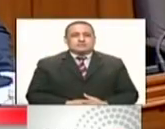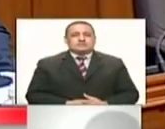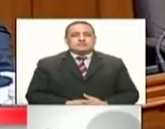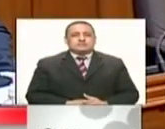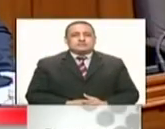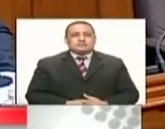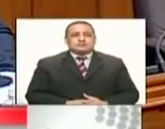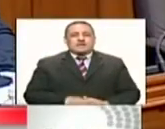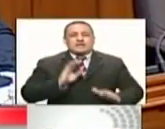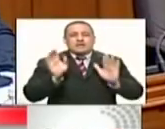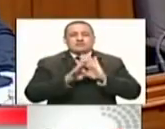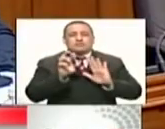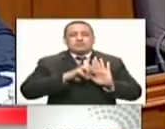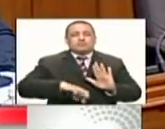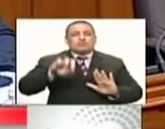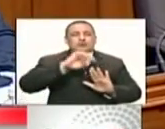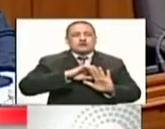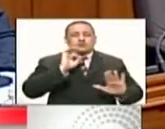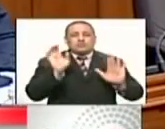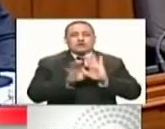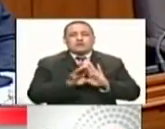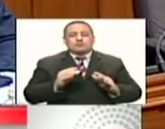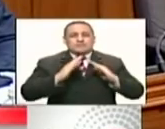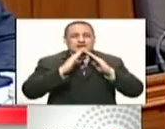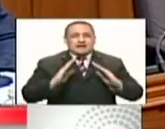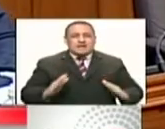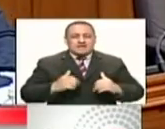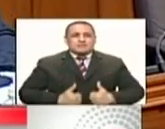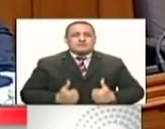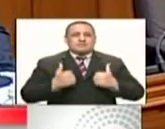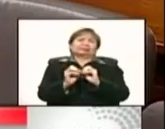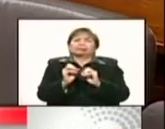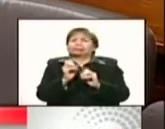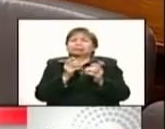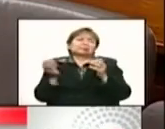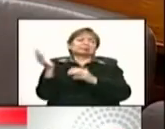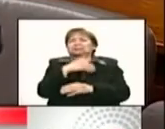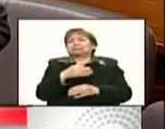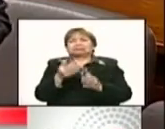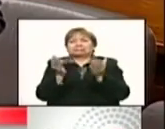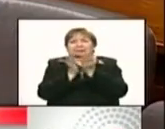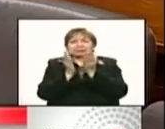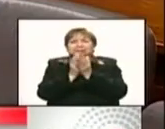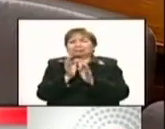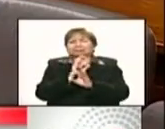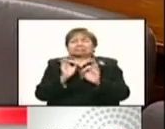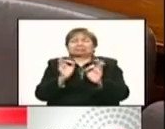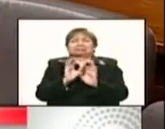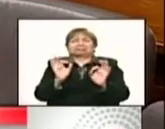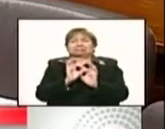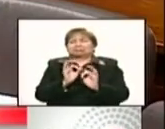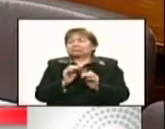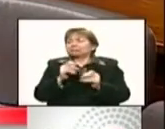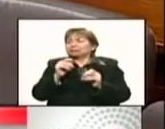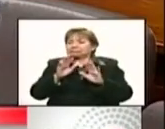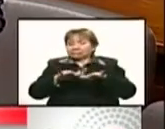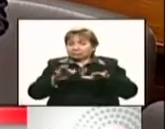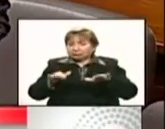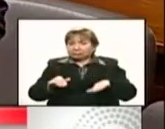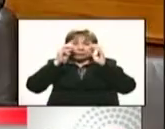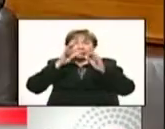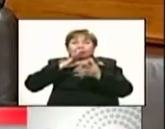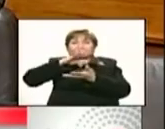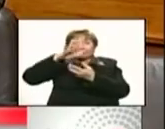del número legal de miembros. Lo dice claramente. Ahora, y ratificada luego por referendo. O sea, primero